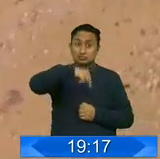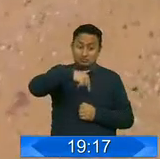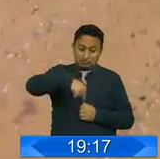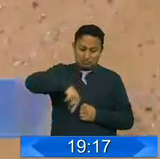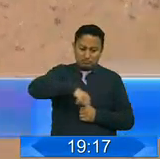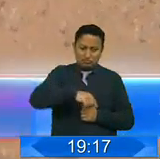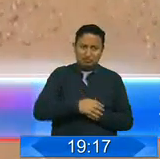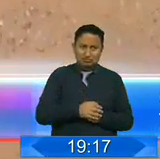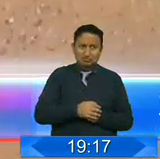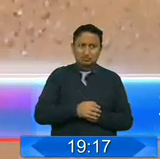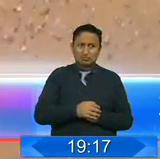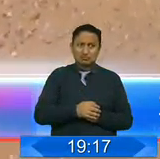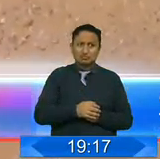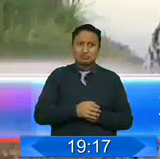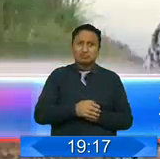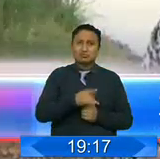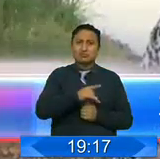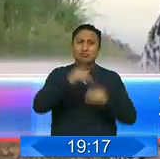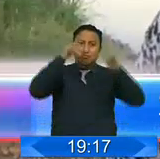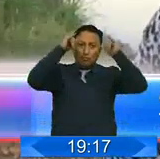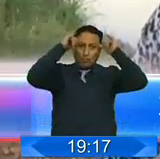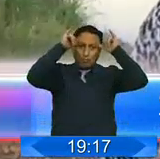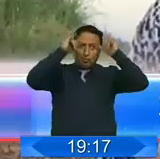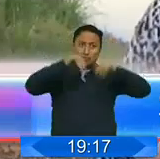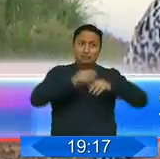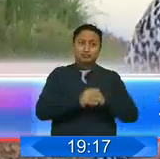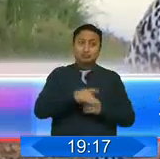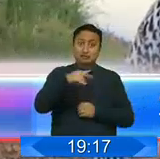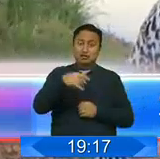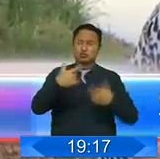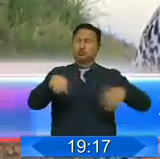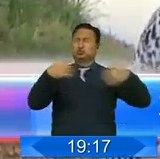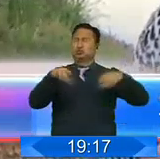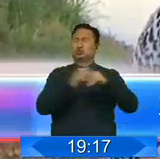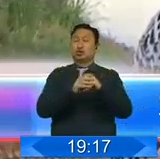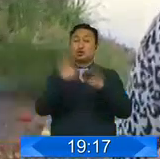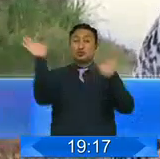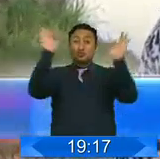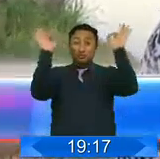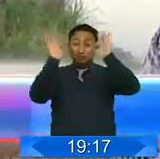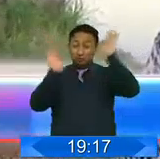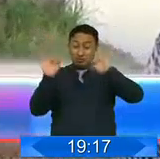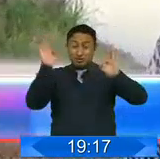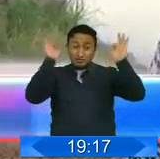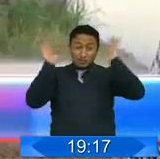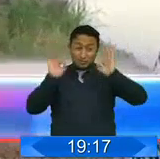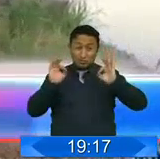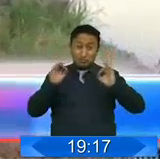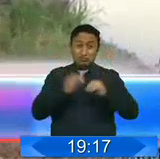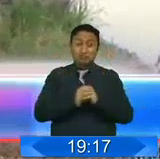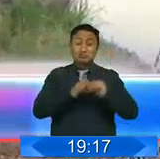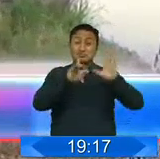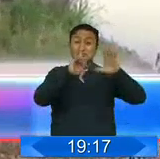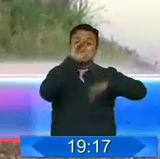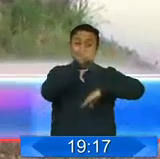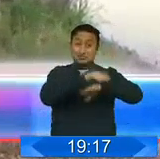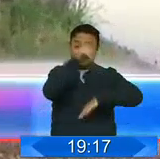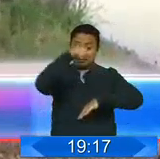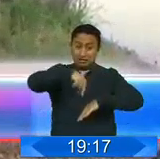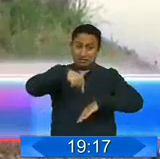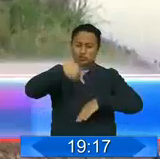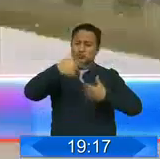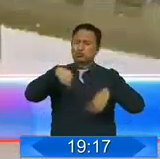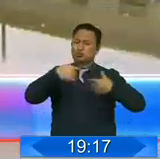incluso está un camino de vacas por aquí. Y ahora que los mosquitos aquí, es insoportable la cantidad de mosquitos que hay a partir de las 6 de la tarde, aquí no se puede